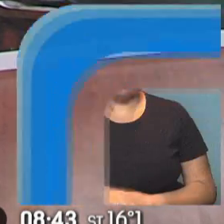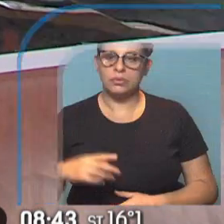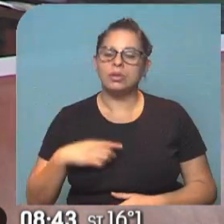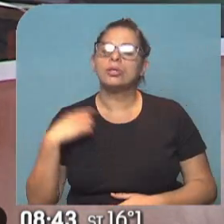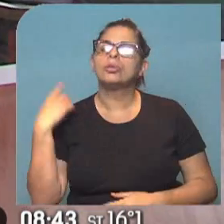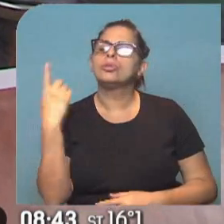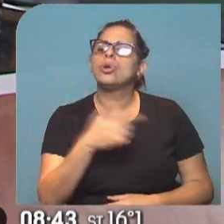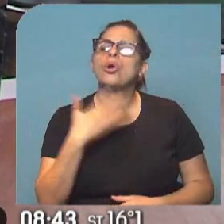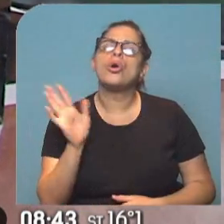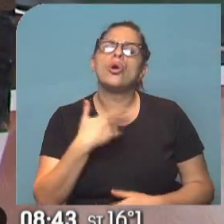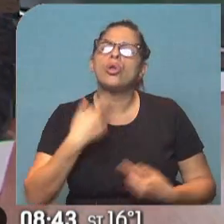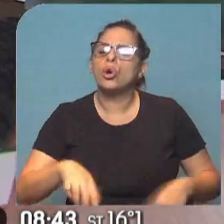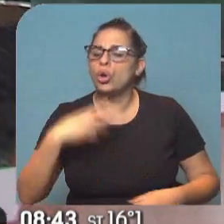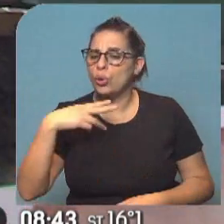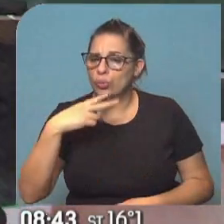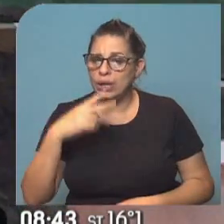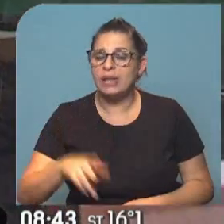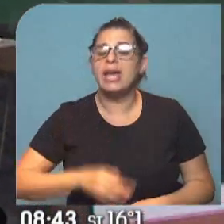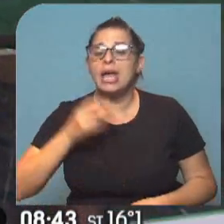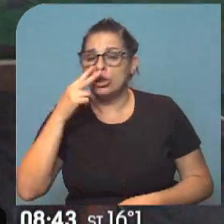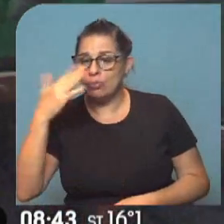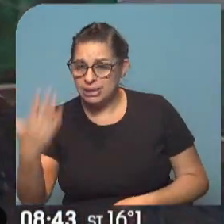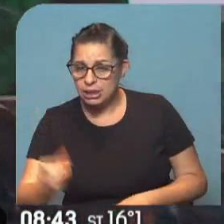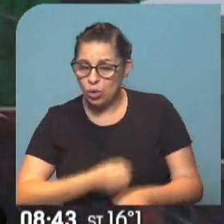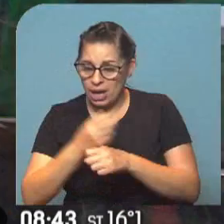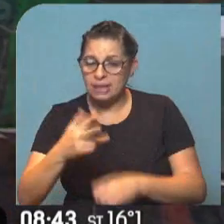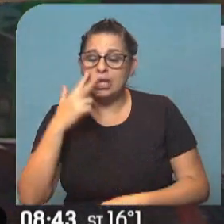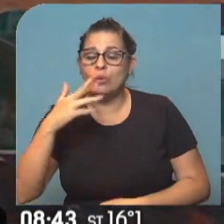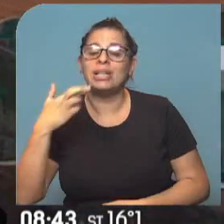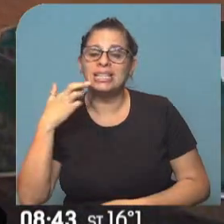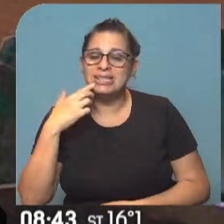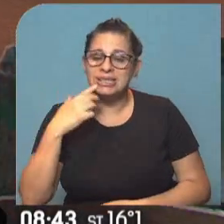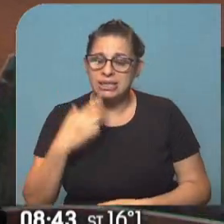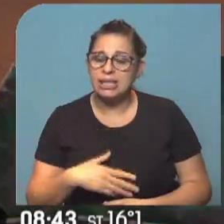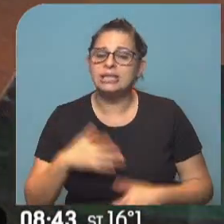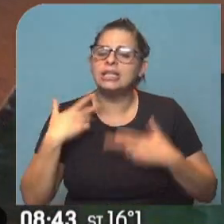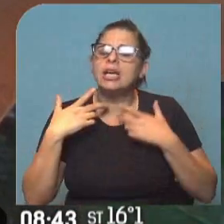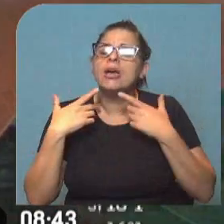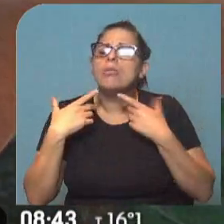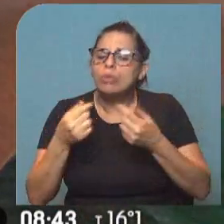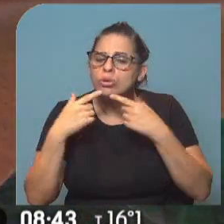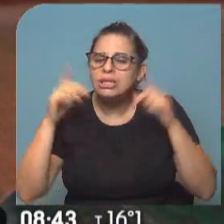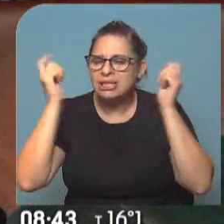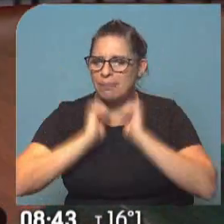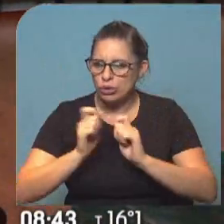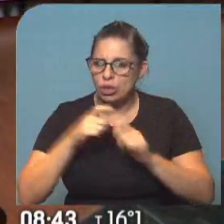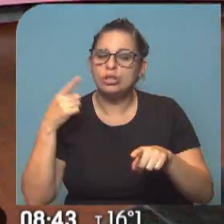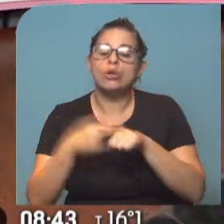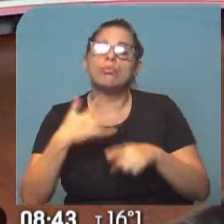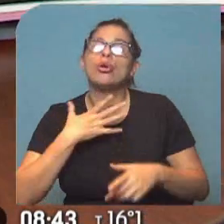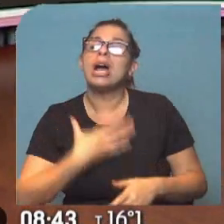Todo Verde, 2005-2017, 12 años tejiendo redes, el pañuelazo por la despenalización del aborto. Más de